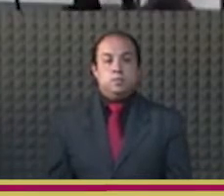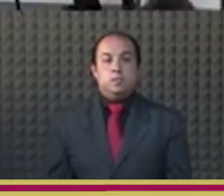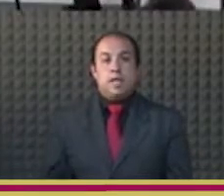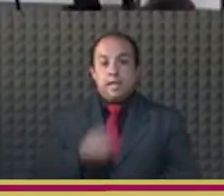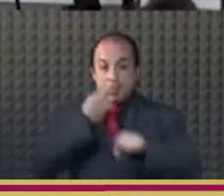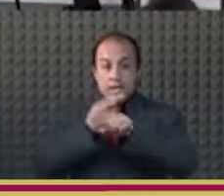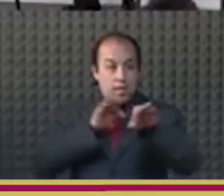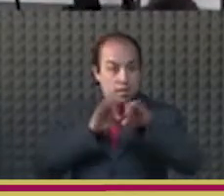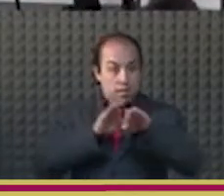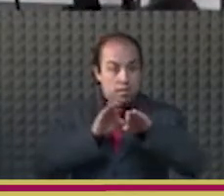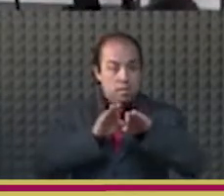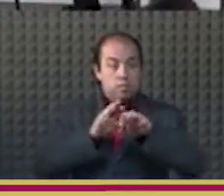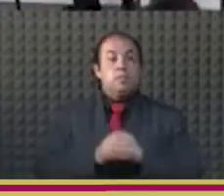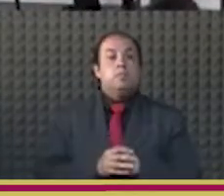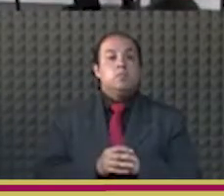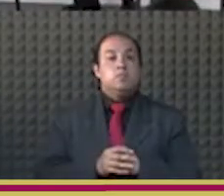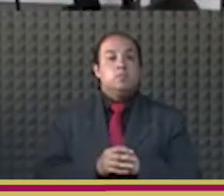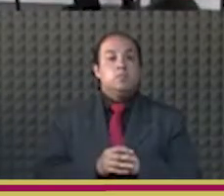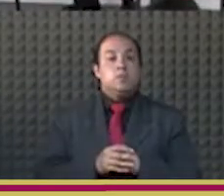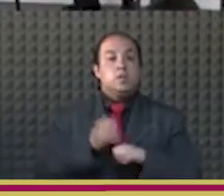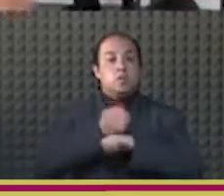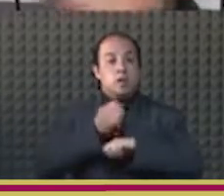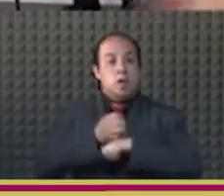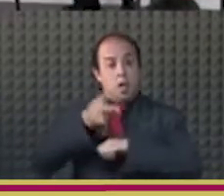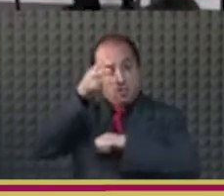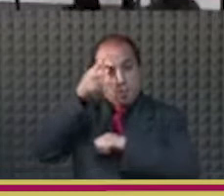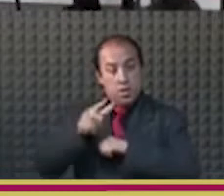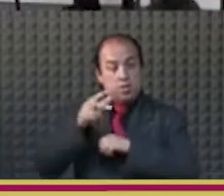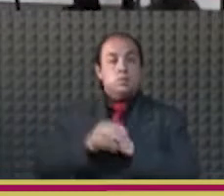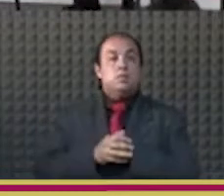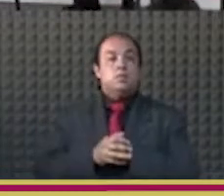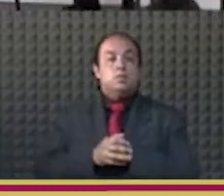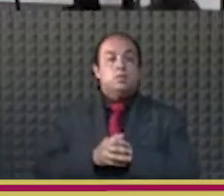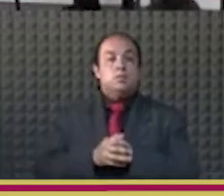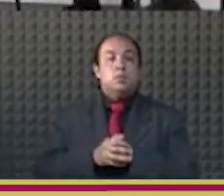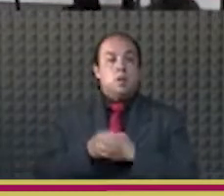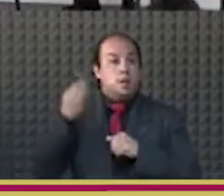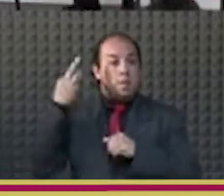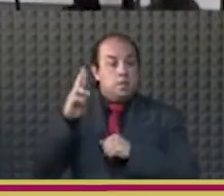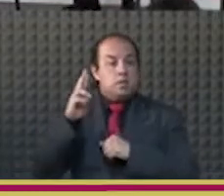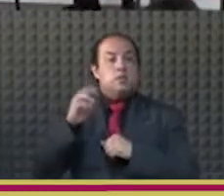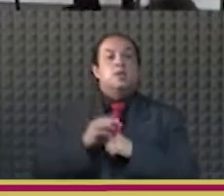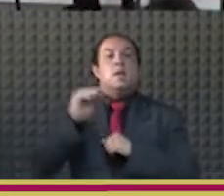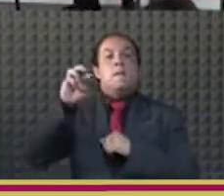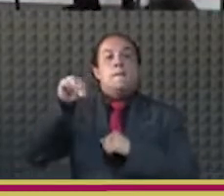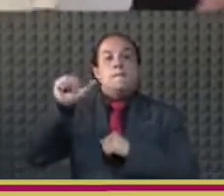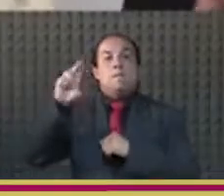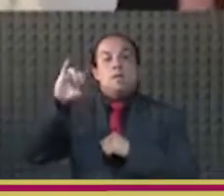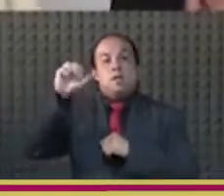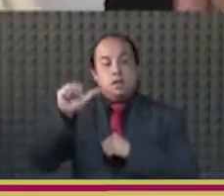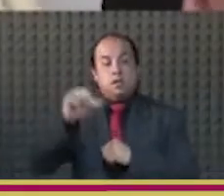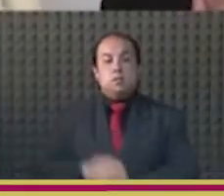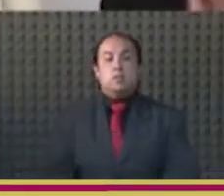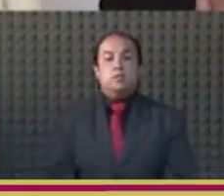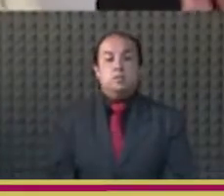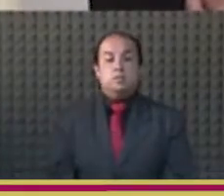La Secretaria de Trabajo y Previsión Social del Estado de Hidalgo, maestra María de Los Ángeles Eguiluz Tapia.